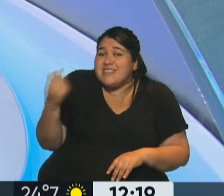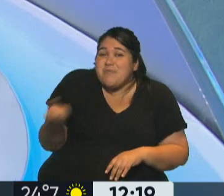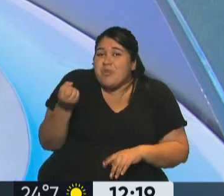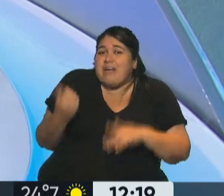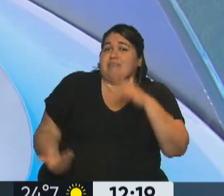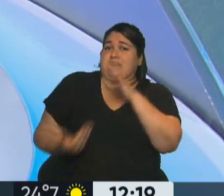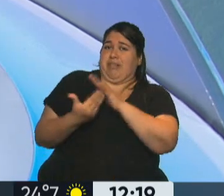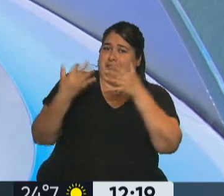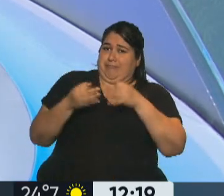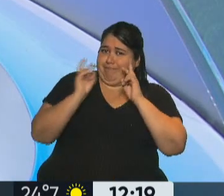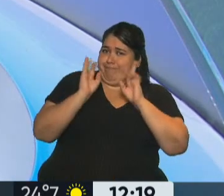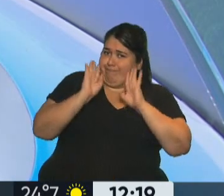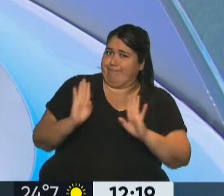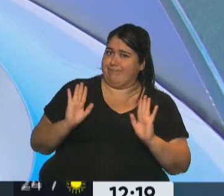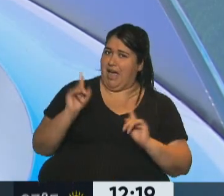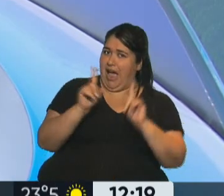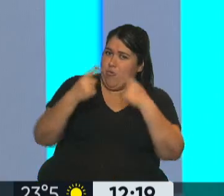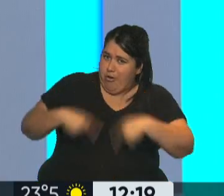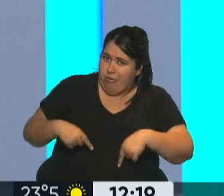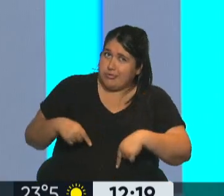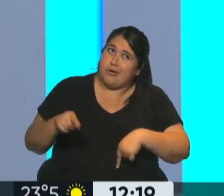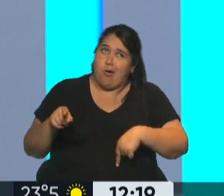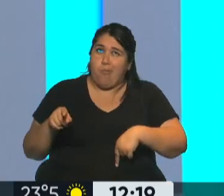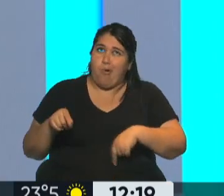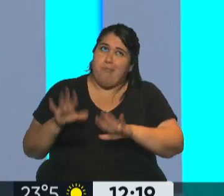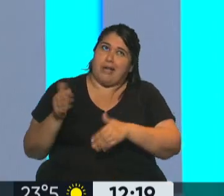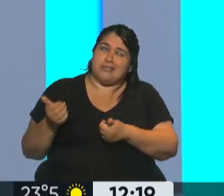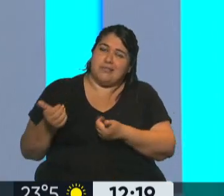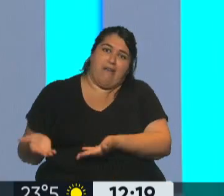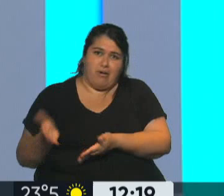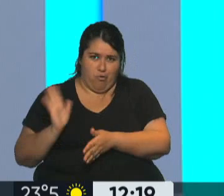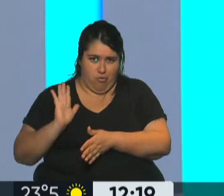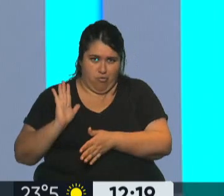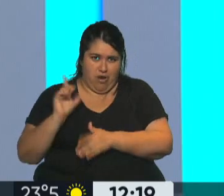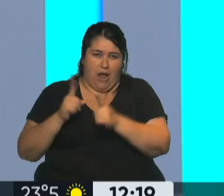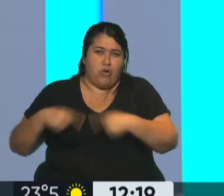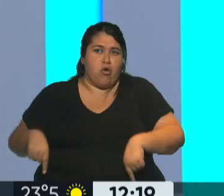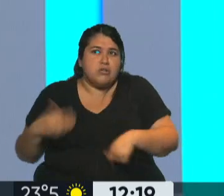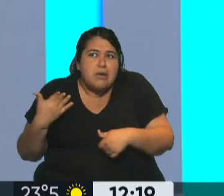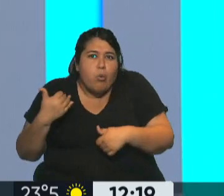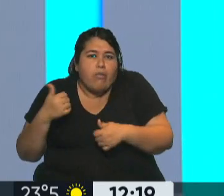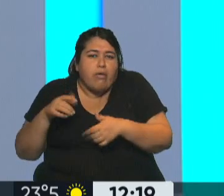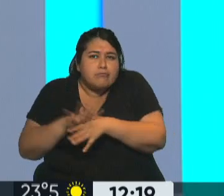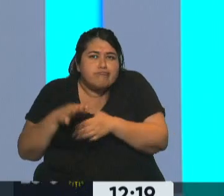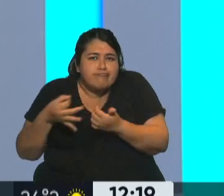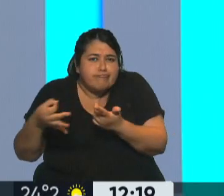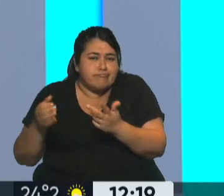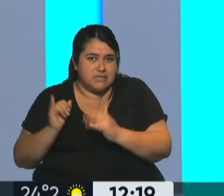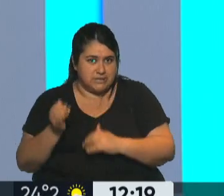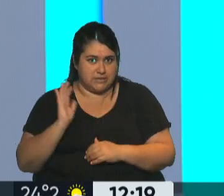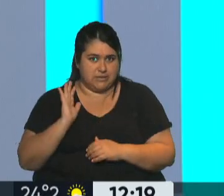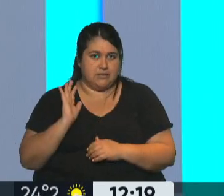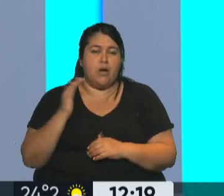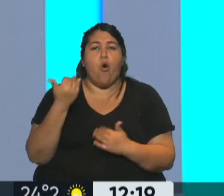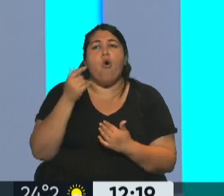pragmatismo. Pero me parece que esa legitimidad no es un cheque en blanco, ¿no? Porque aparte, gran parte de esa legitimidad tiene que ver con resolver